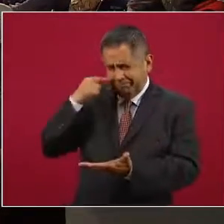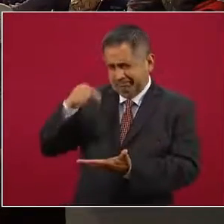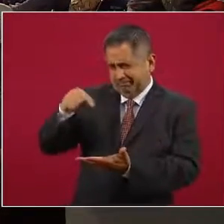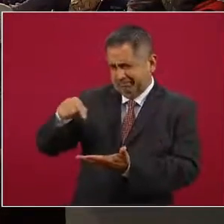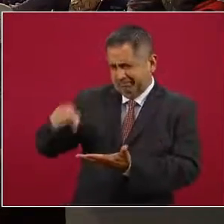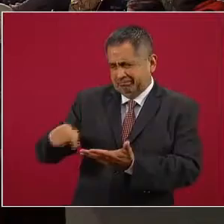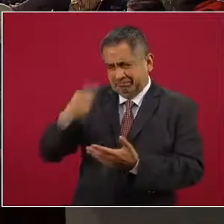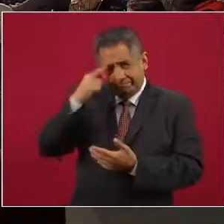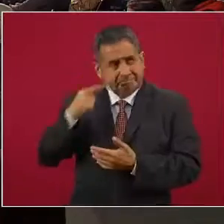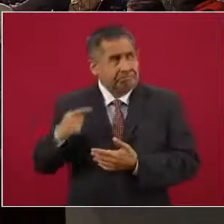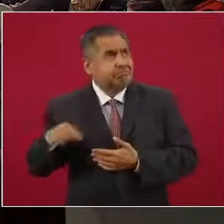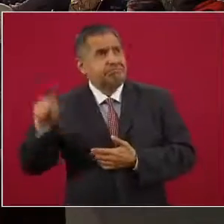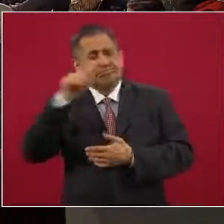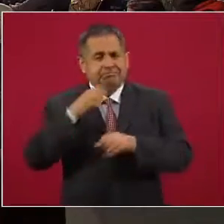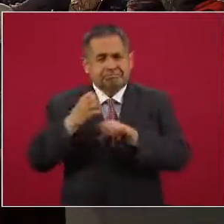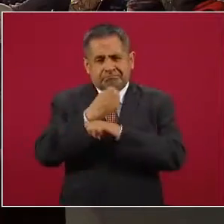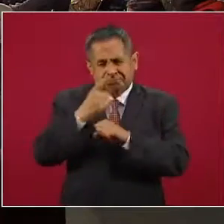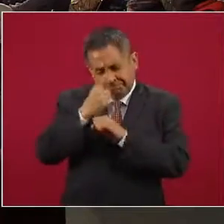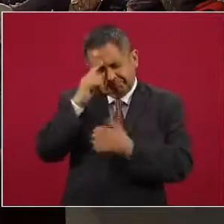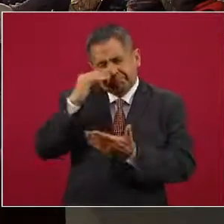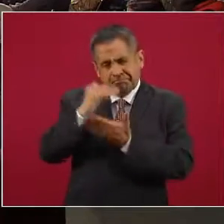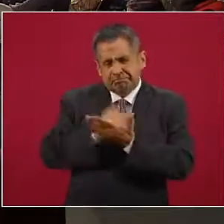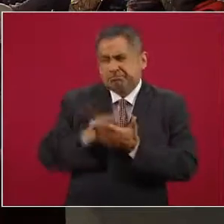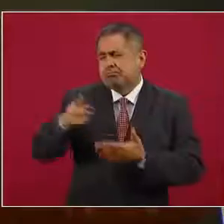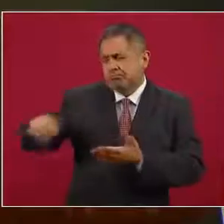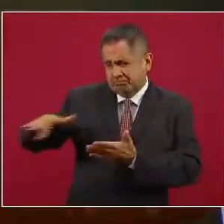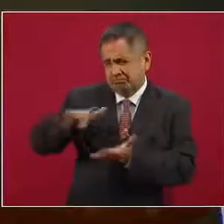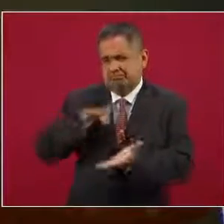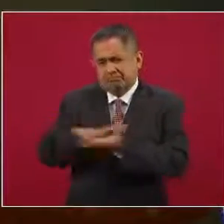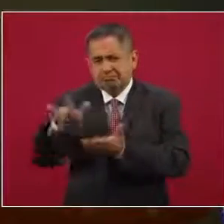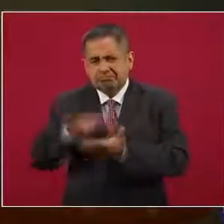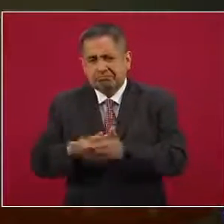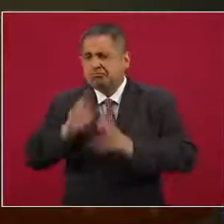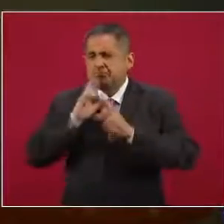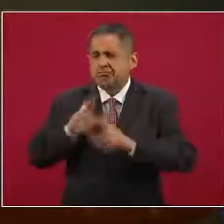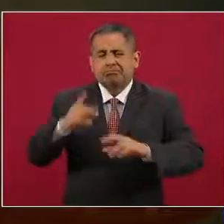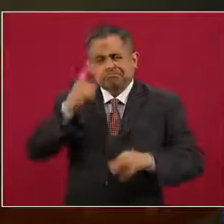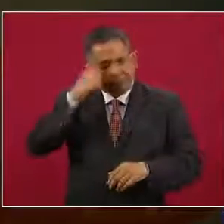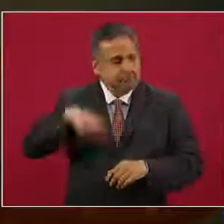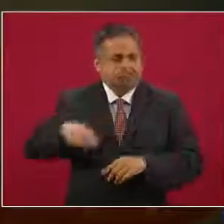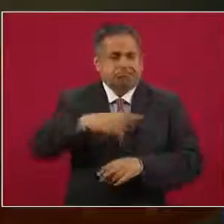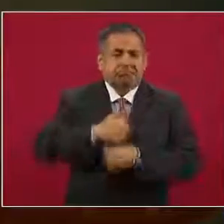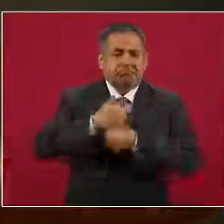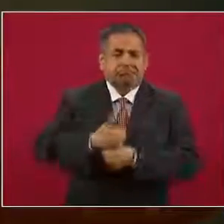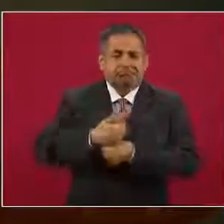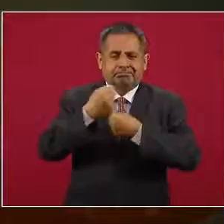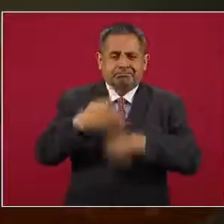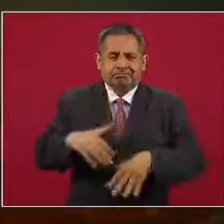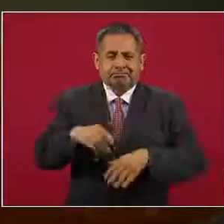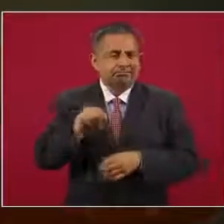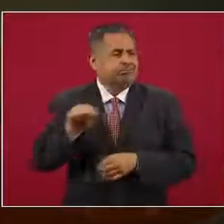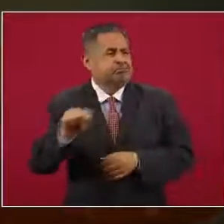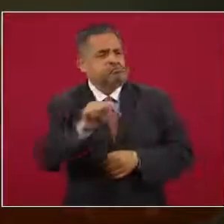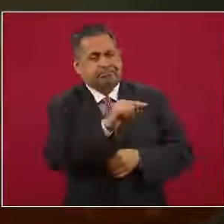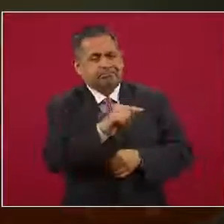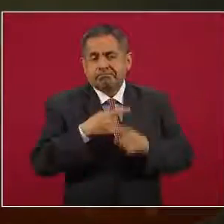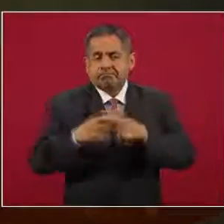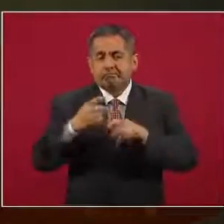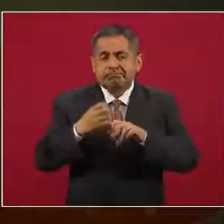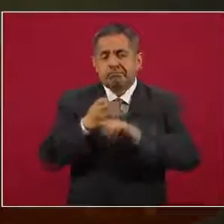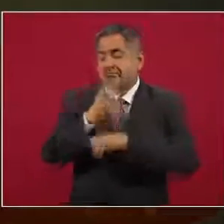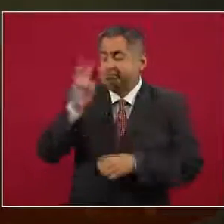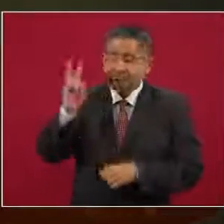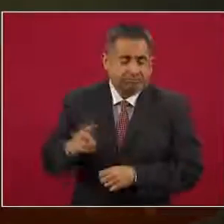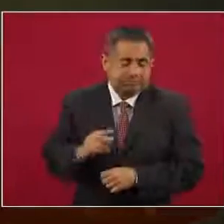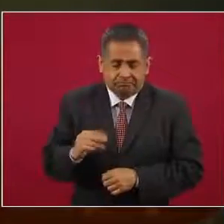a bajar o a impulsar una respuesta a las víctimas en muchísimos estados.